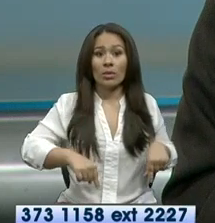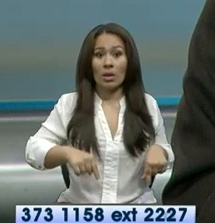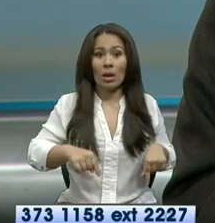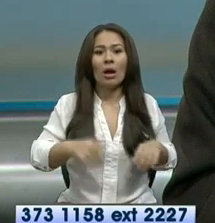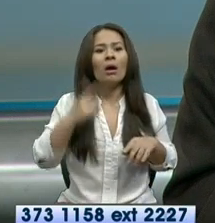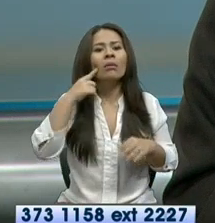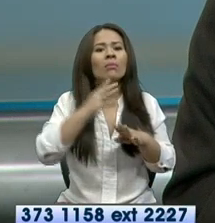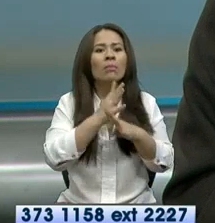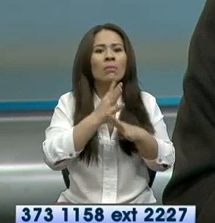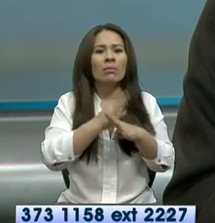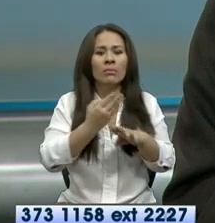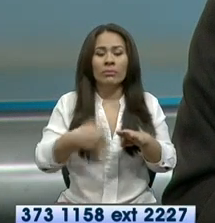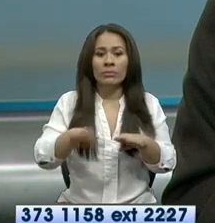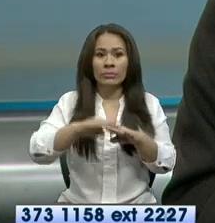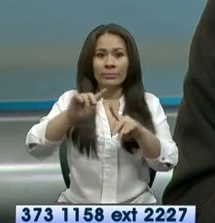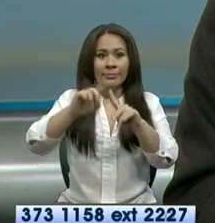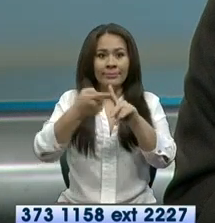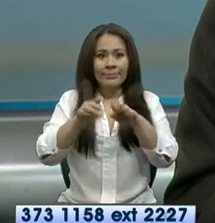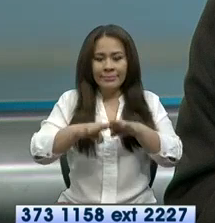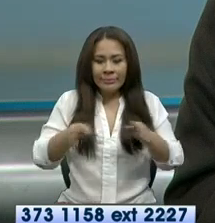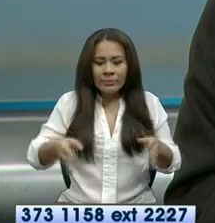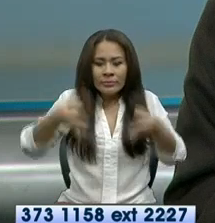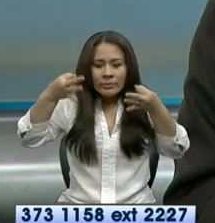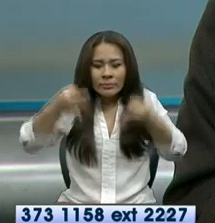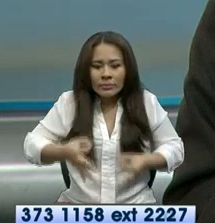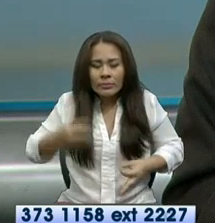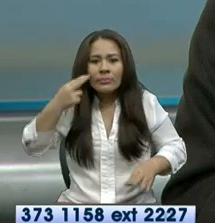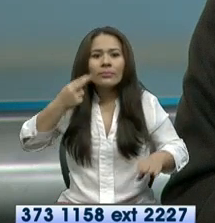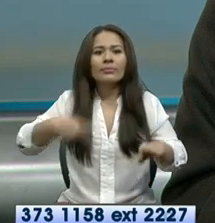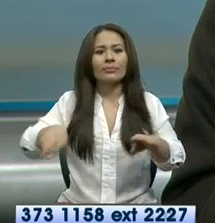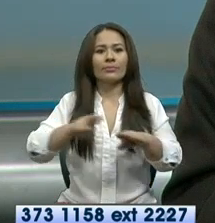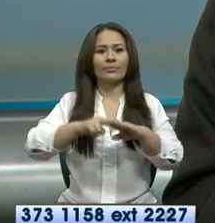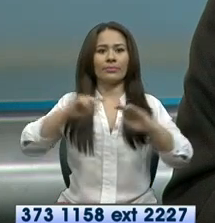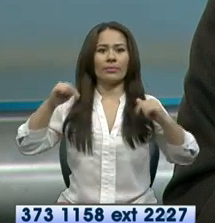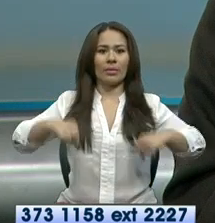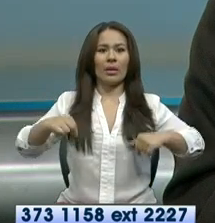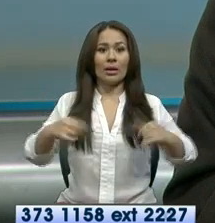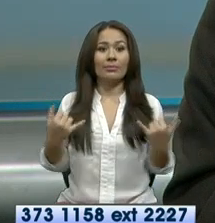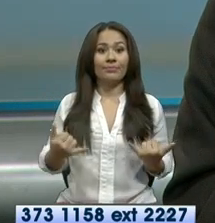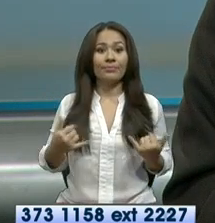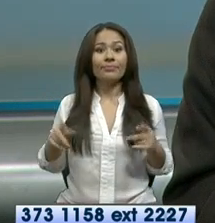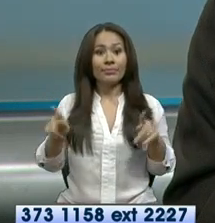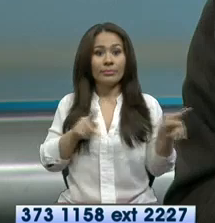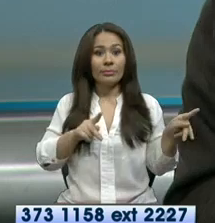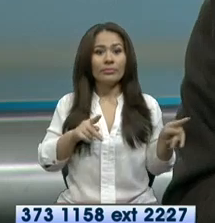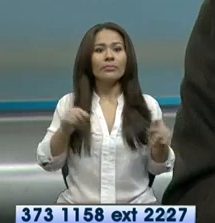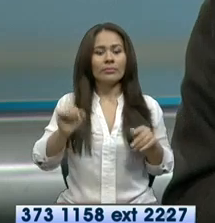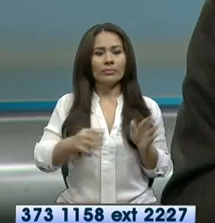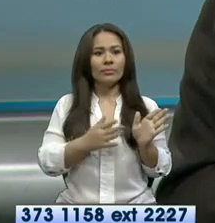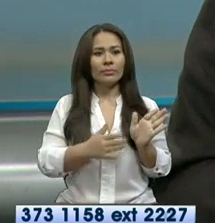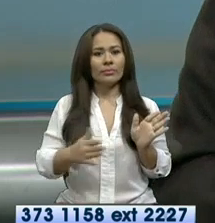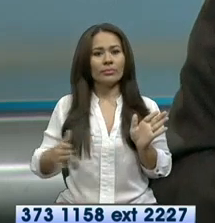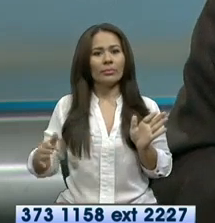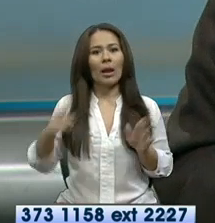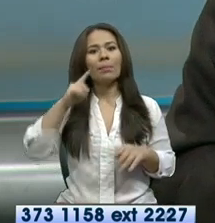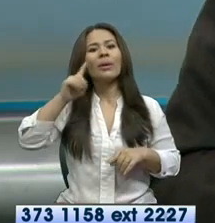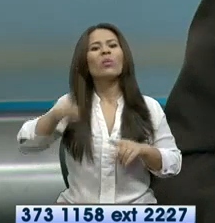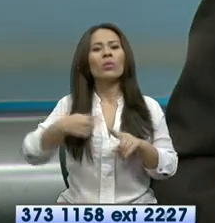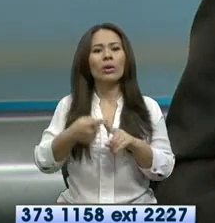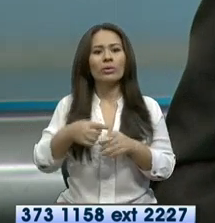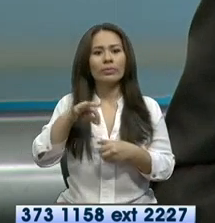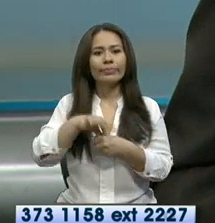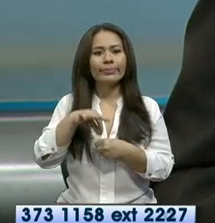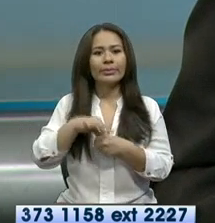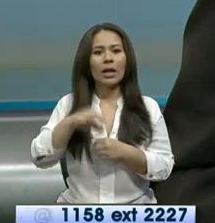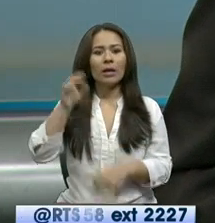marco de la instalación de la primera mesa de seguridad nacional, que desde ahora permitirá tener una planificación para los comicios del 19